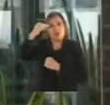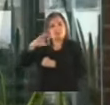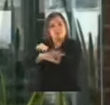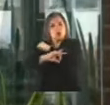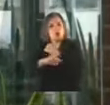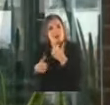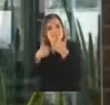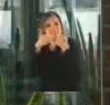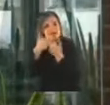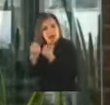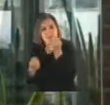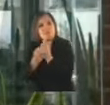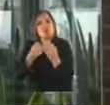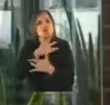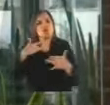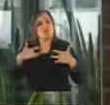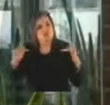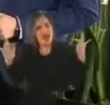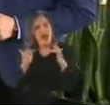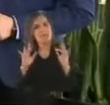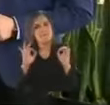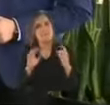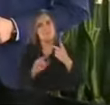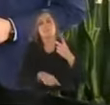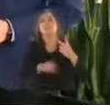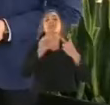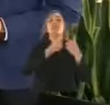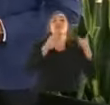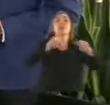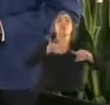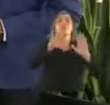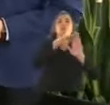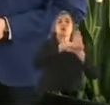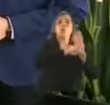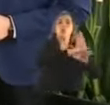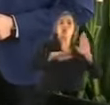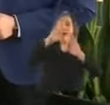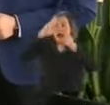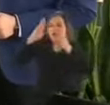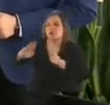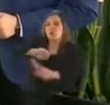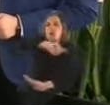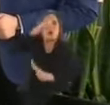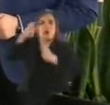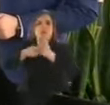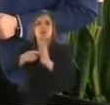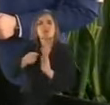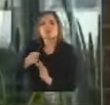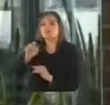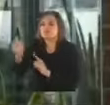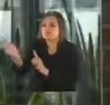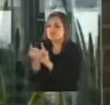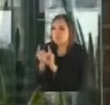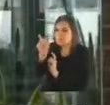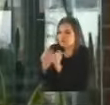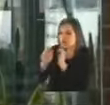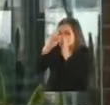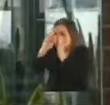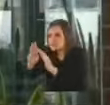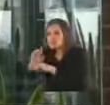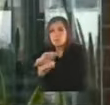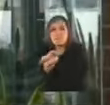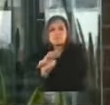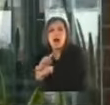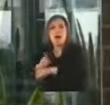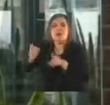2, una política pública que incluya atención integral, efectiva, consulta, medicación, oportunidades para los